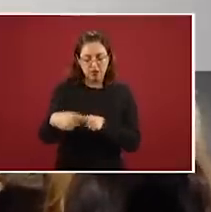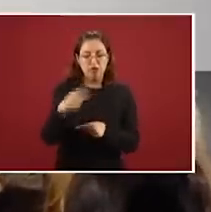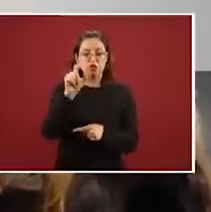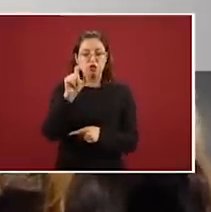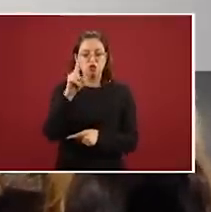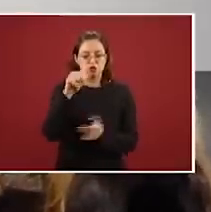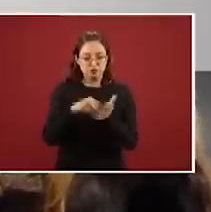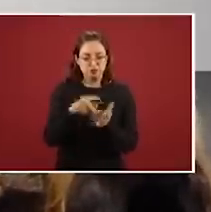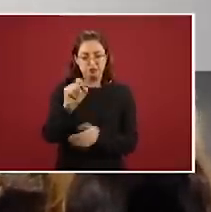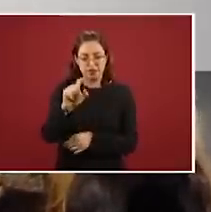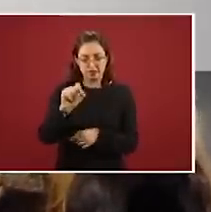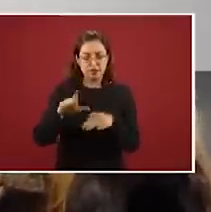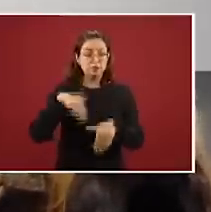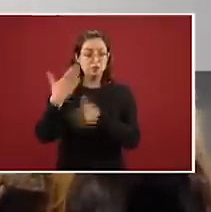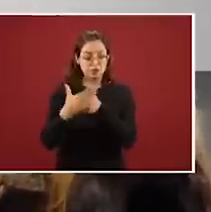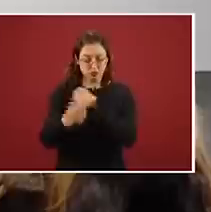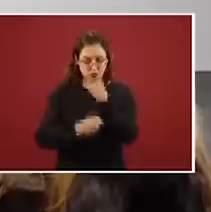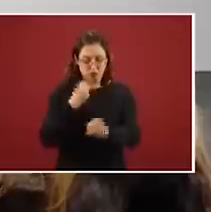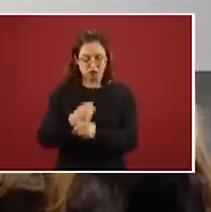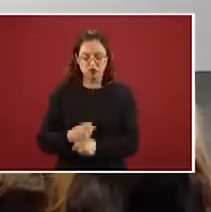sale el dinero? Son